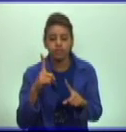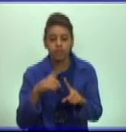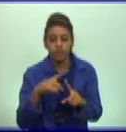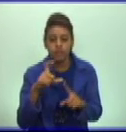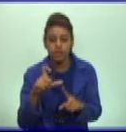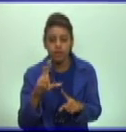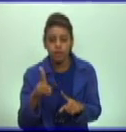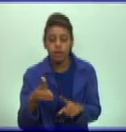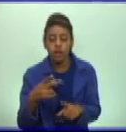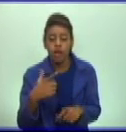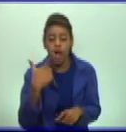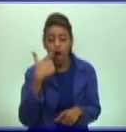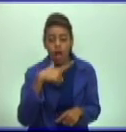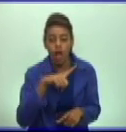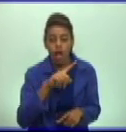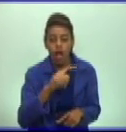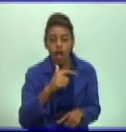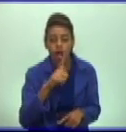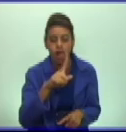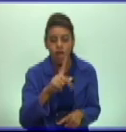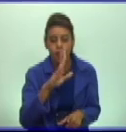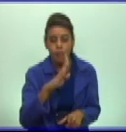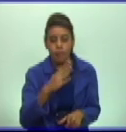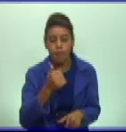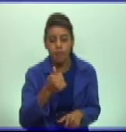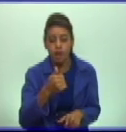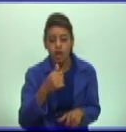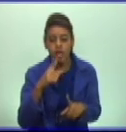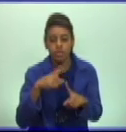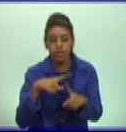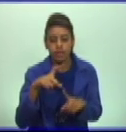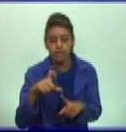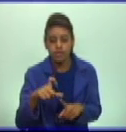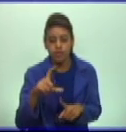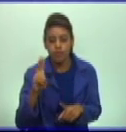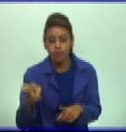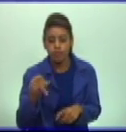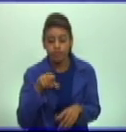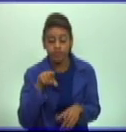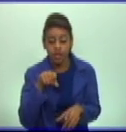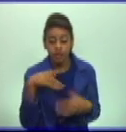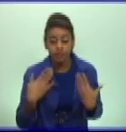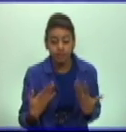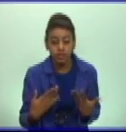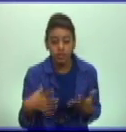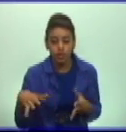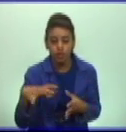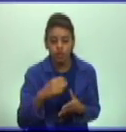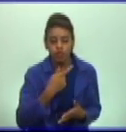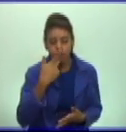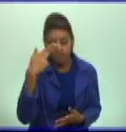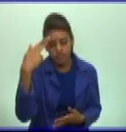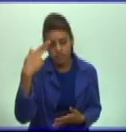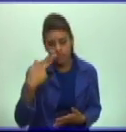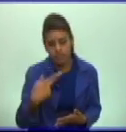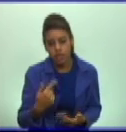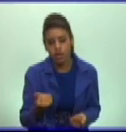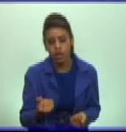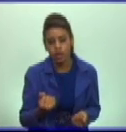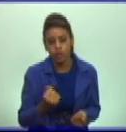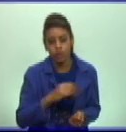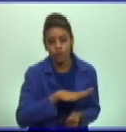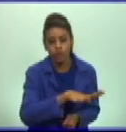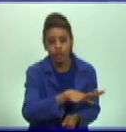como ALBA-TCP. El sector de la salud lleva a todas partes del mundo la